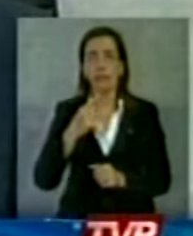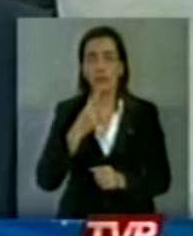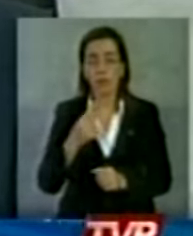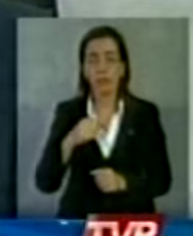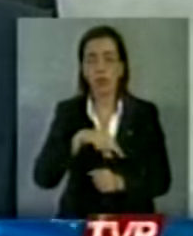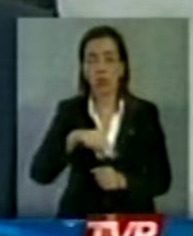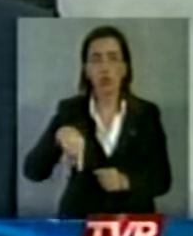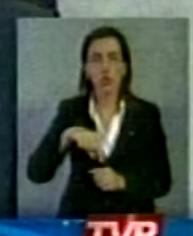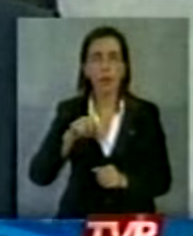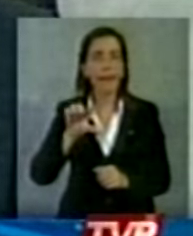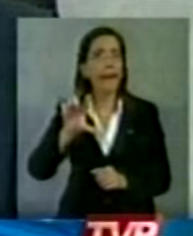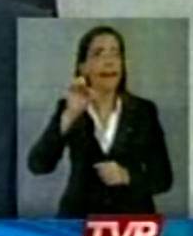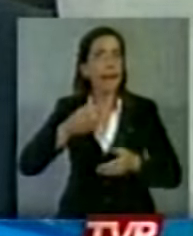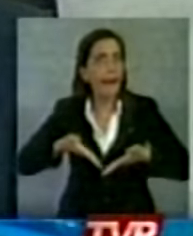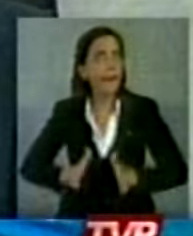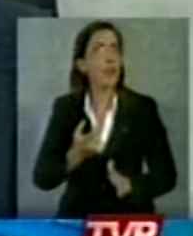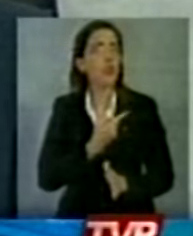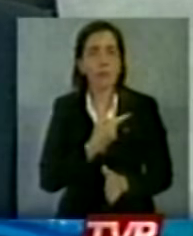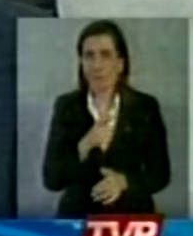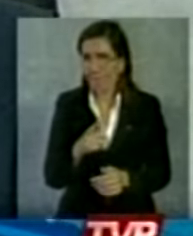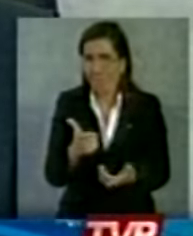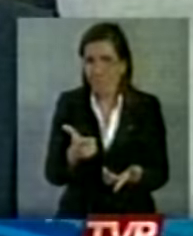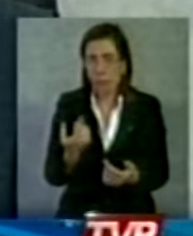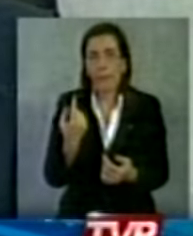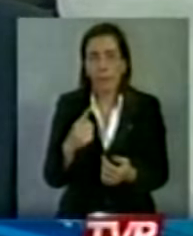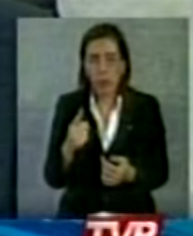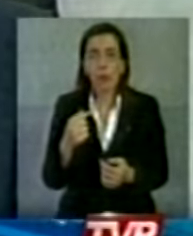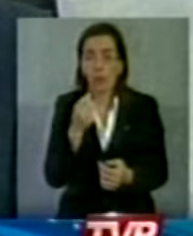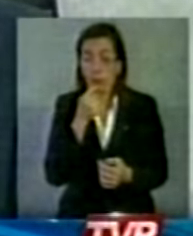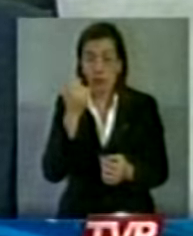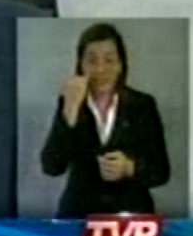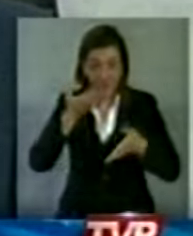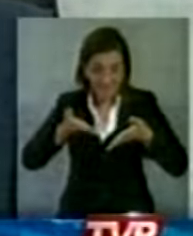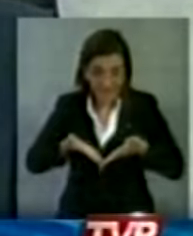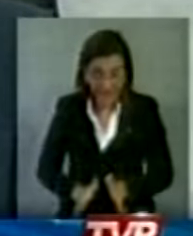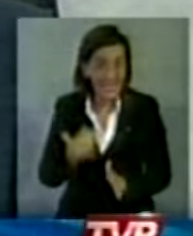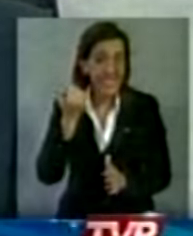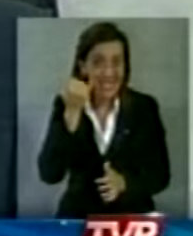No elegimos dónde nacemos, pero